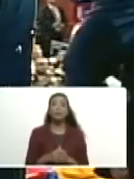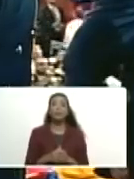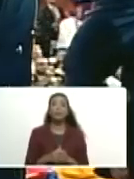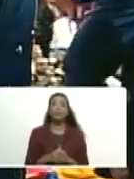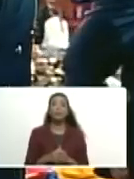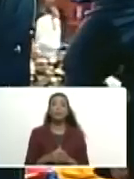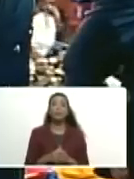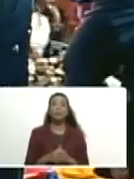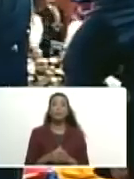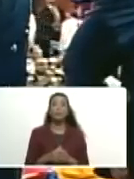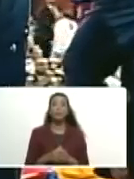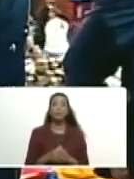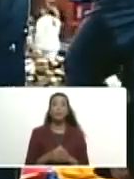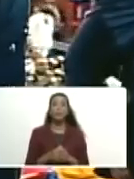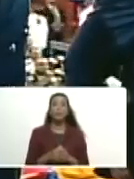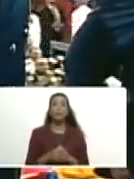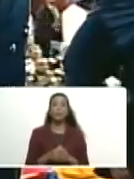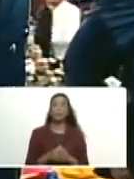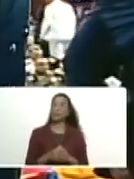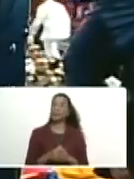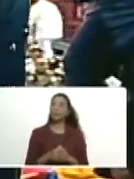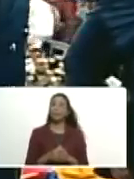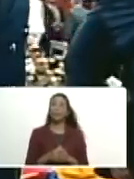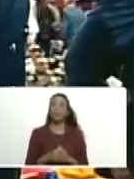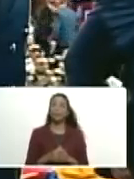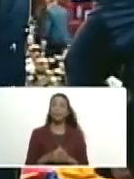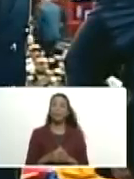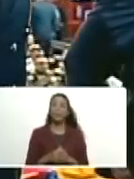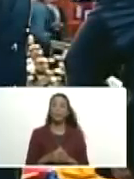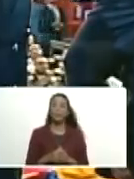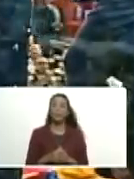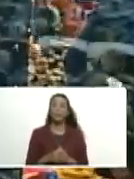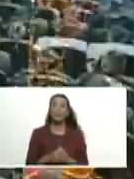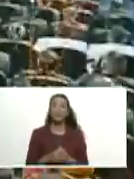grado de primer teniente de la Fuerza Armada Nacional Bolivariana.